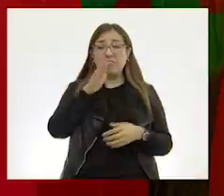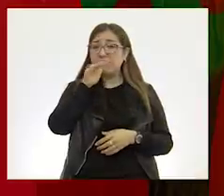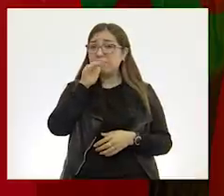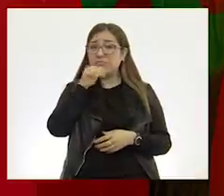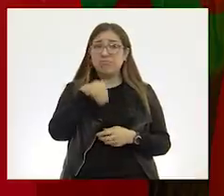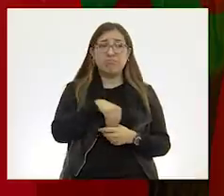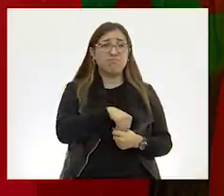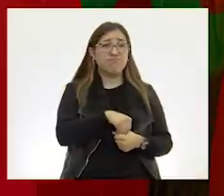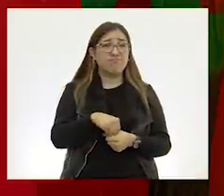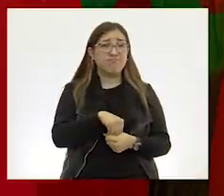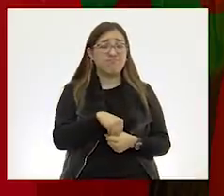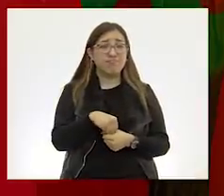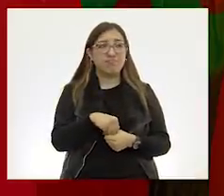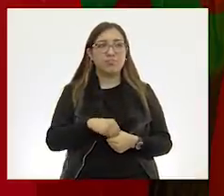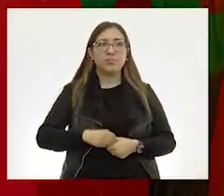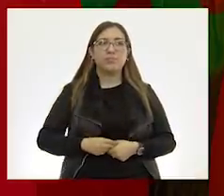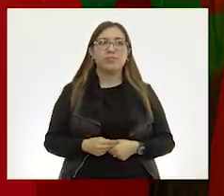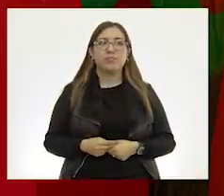quedan.